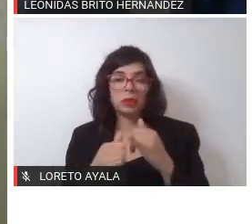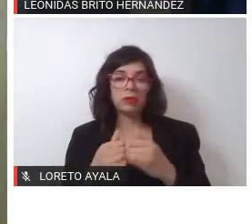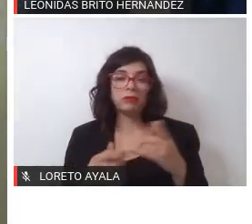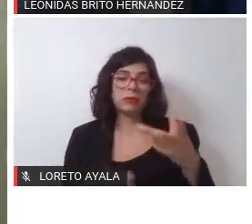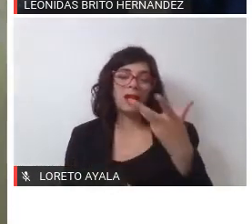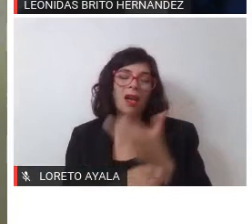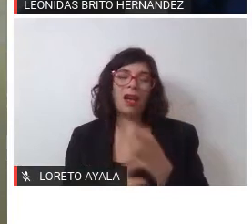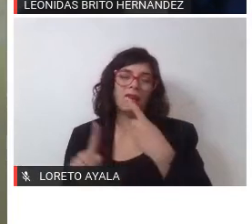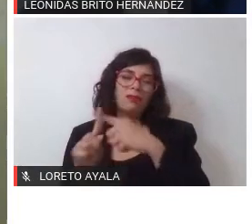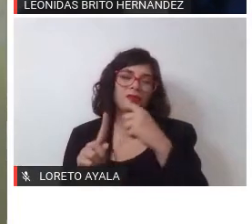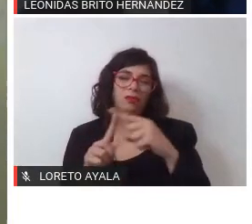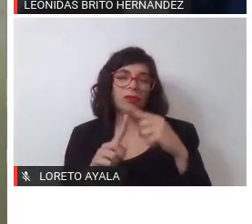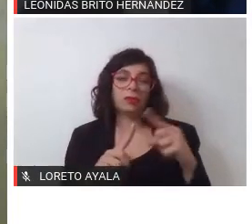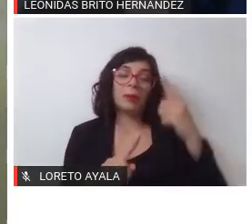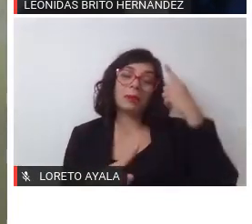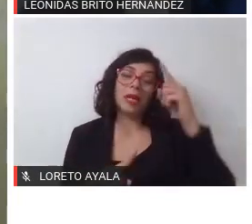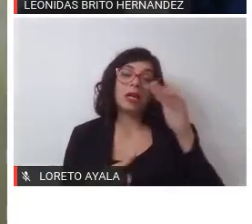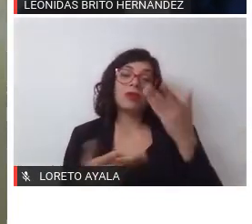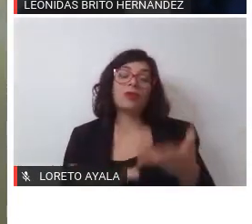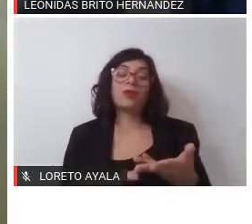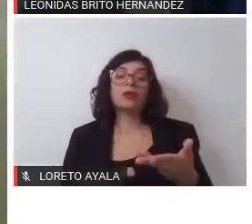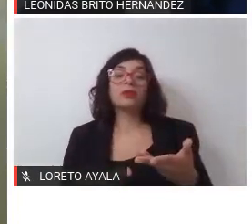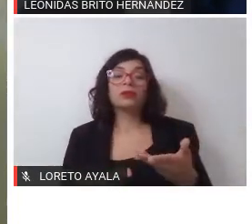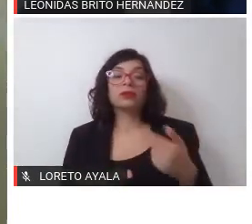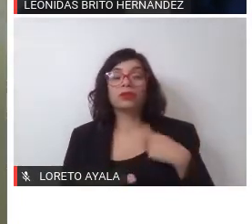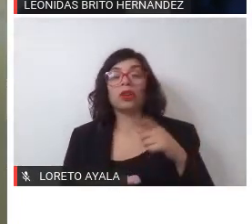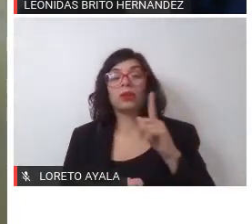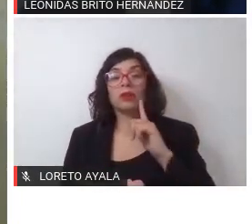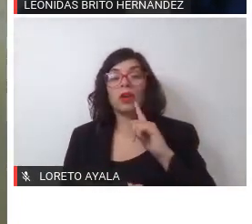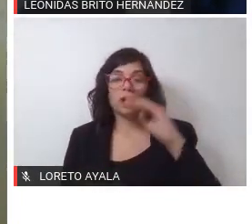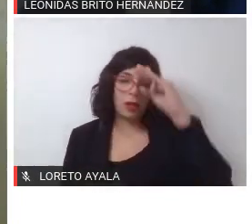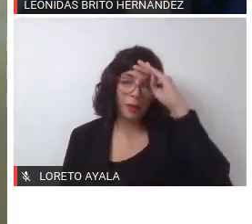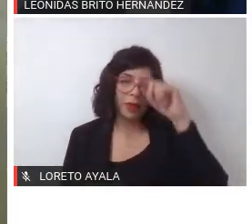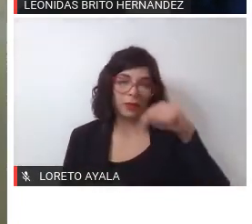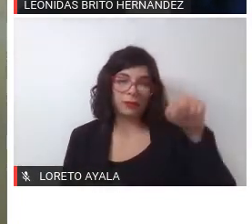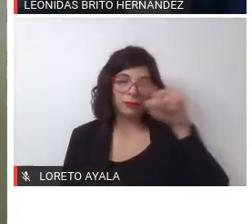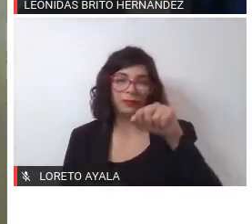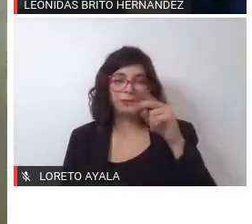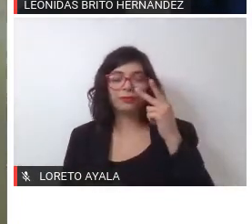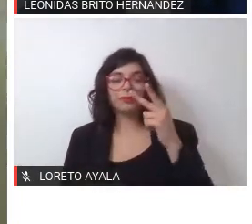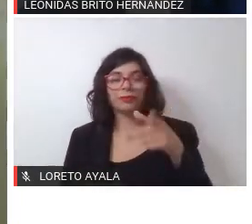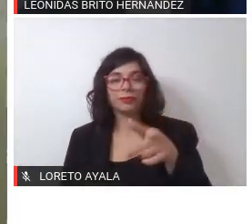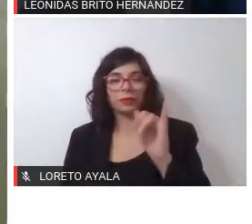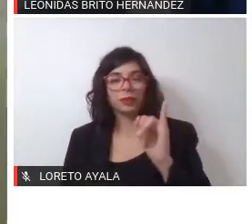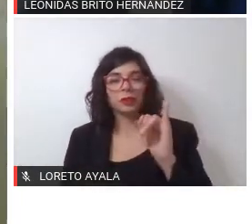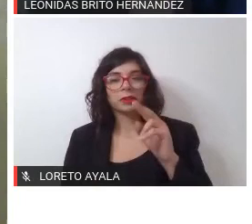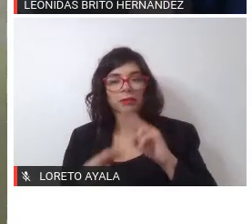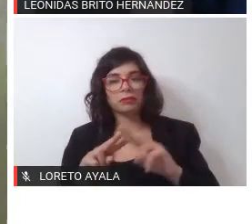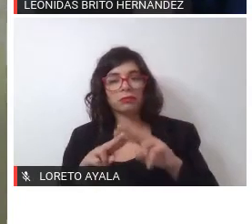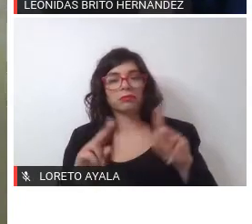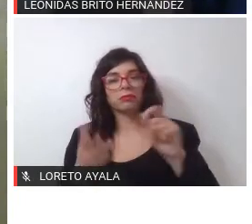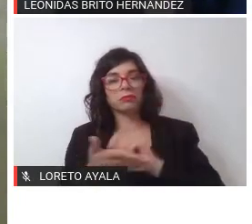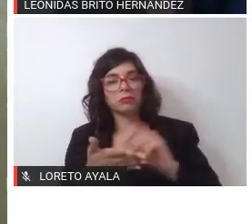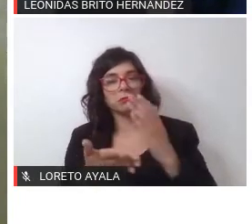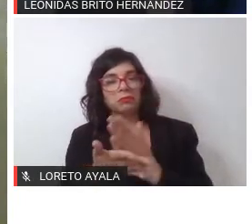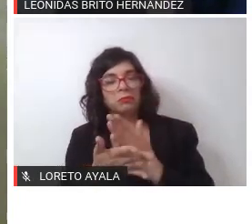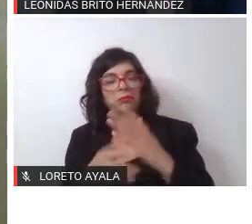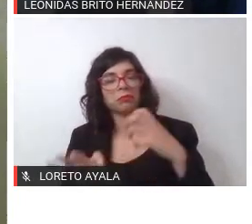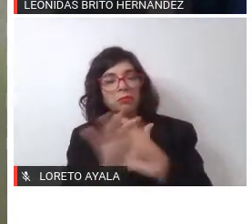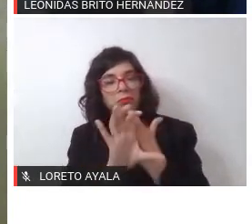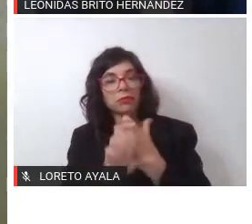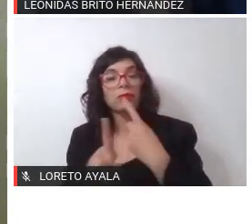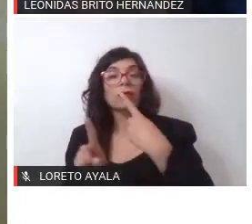varias más, pero tengo la experiencia de ellos que han intencionado estas clases online. Otros